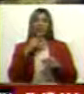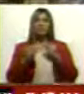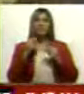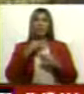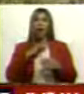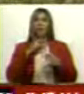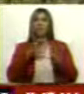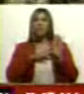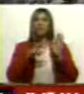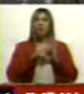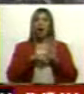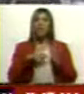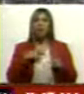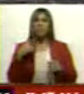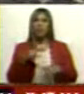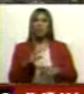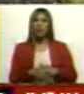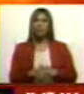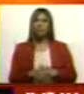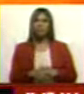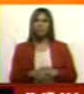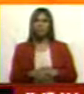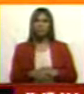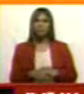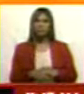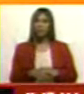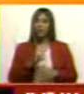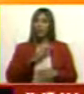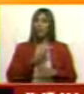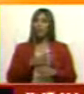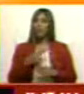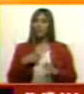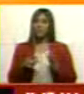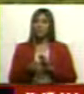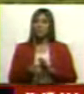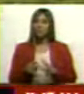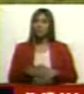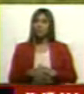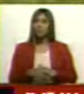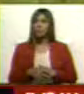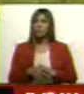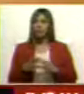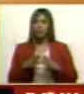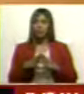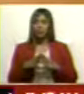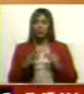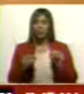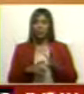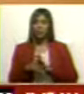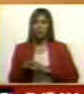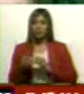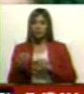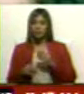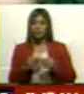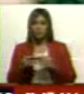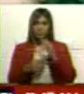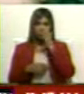esta norma, bueno, tiene la fuerza jurídica todo el desarrollo que se va a